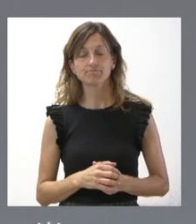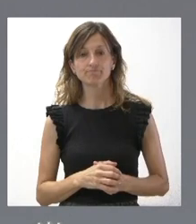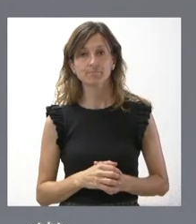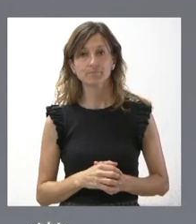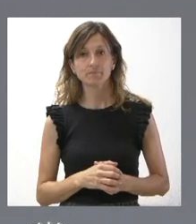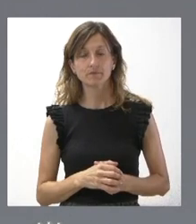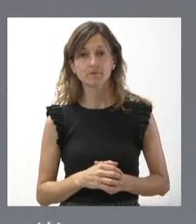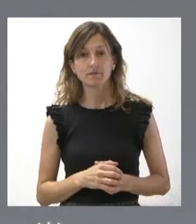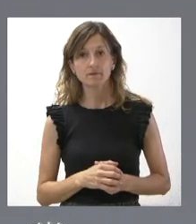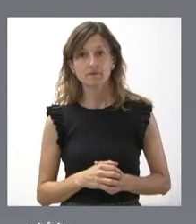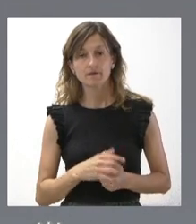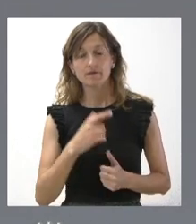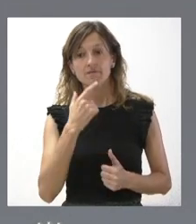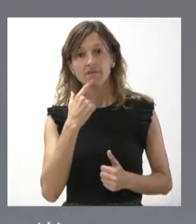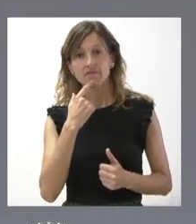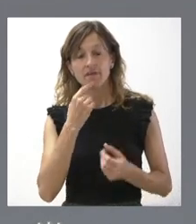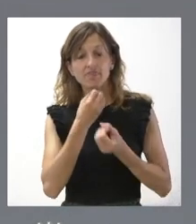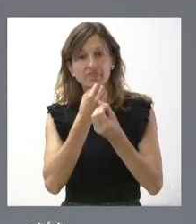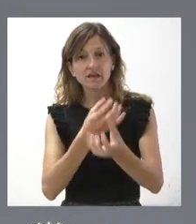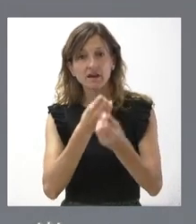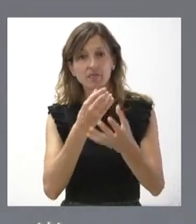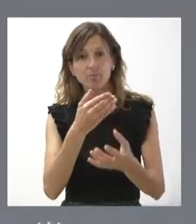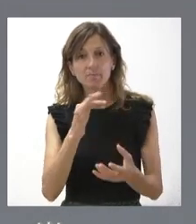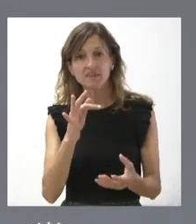que no se opone a la declaración de BID.